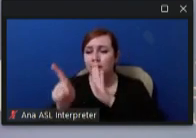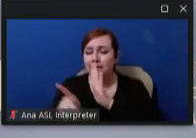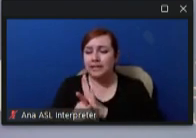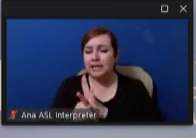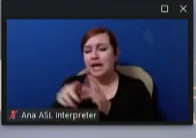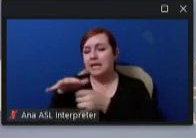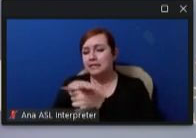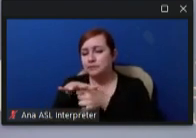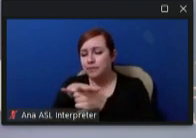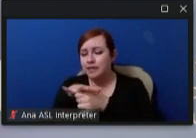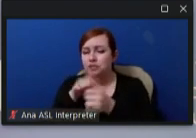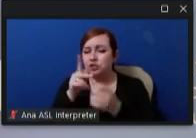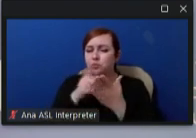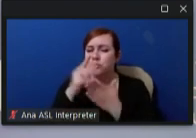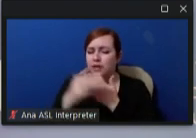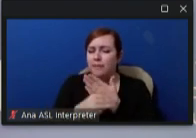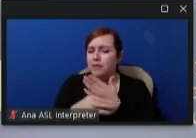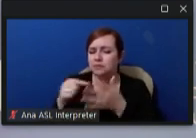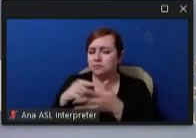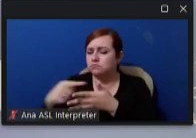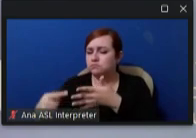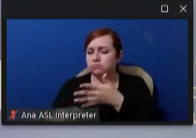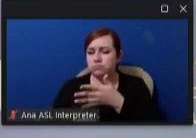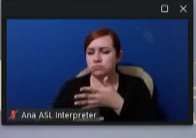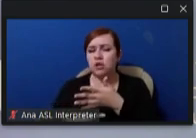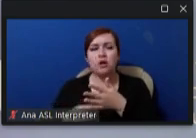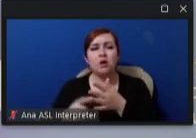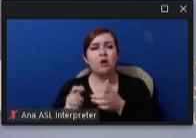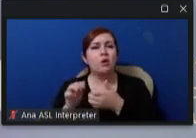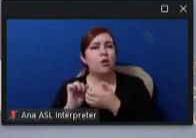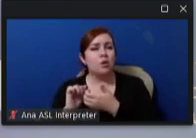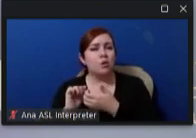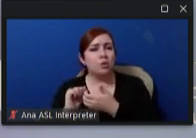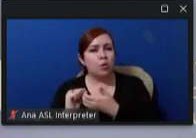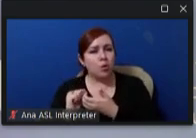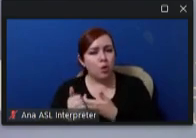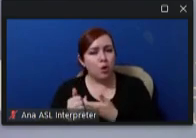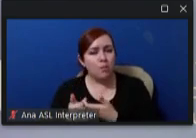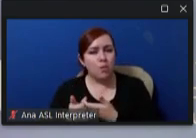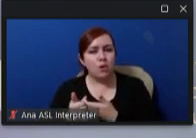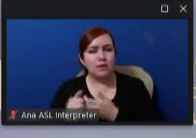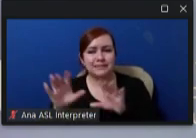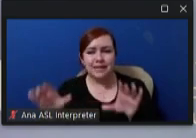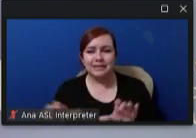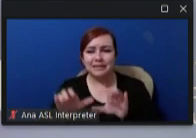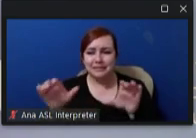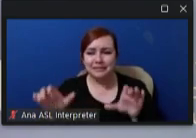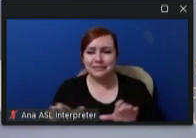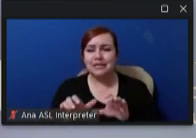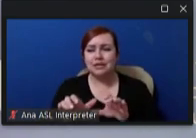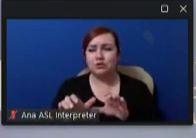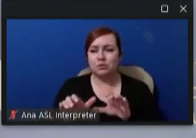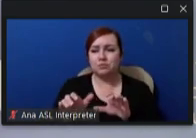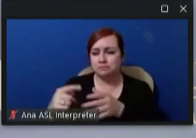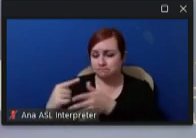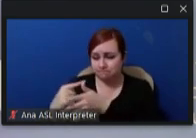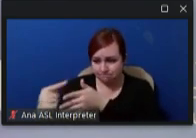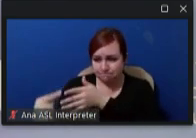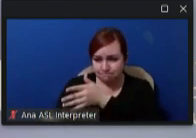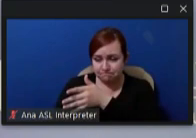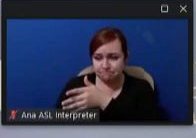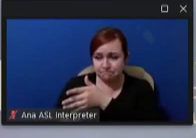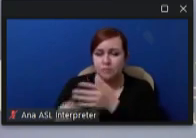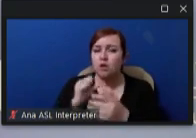programas. ¿Cómo se está dando esta articulación institucional con, no solo